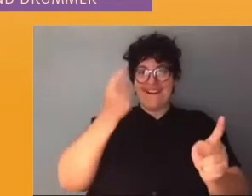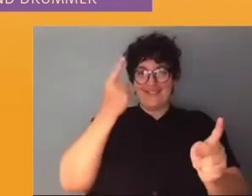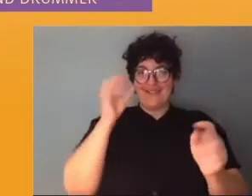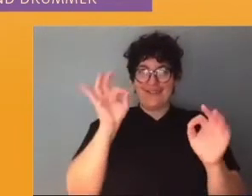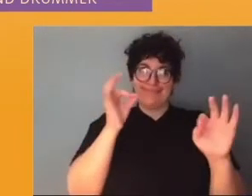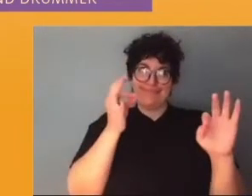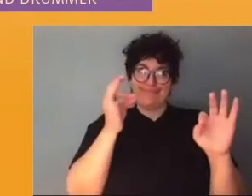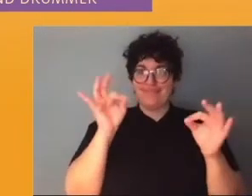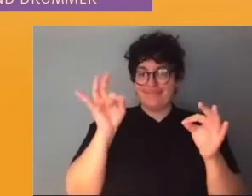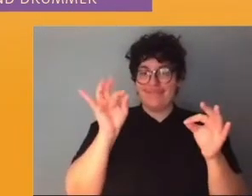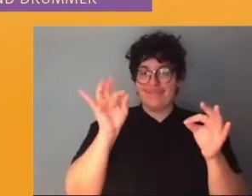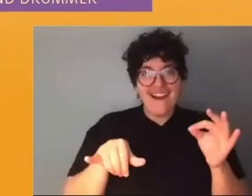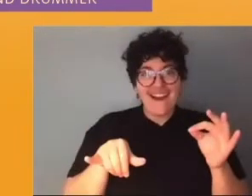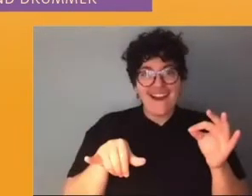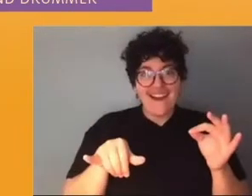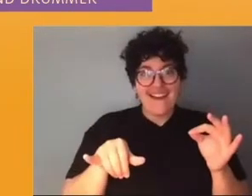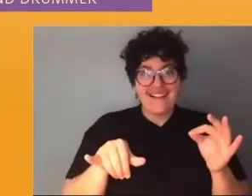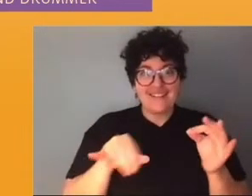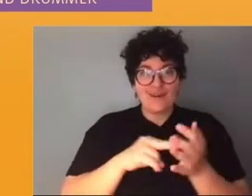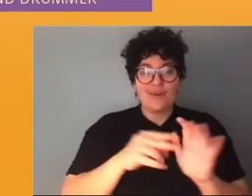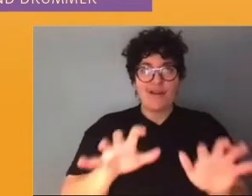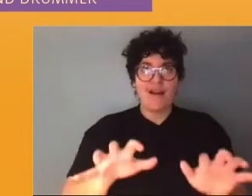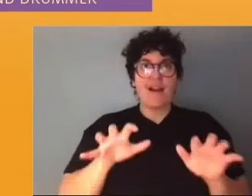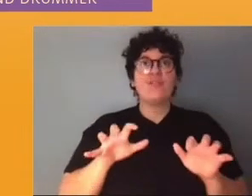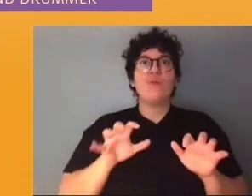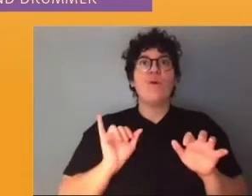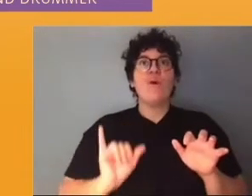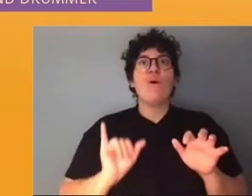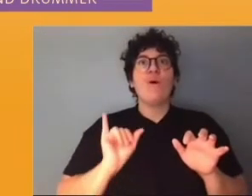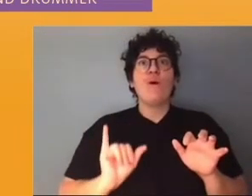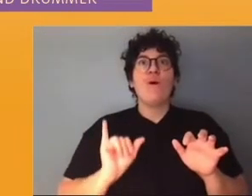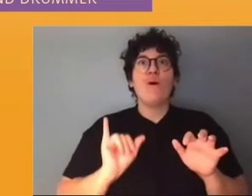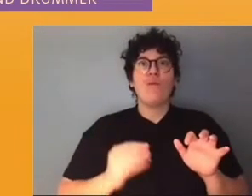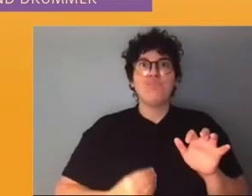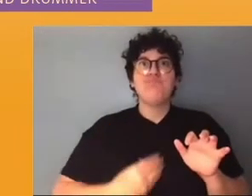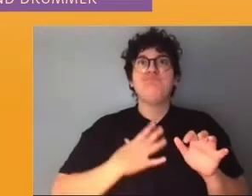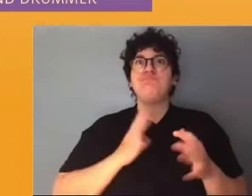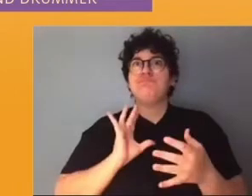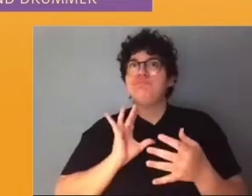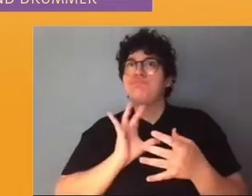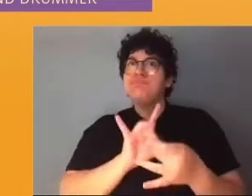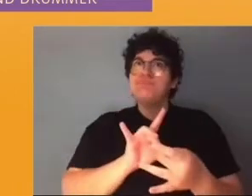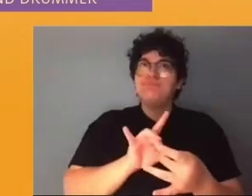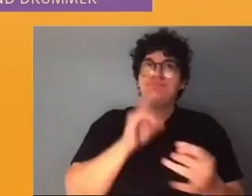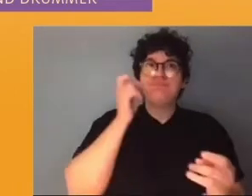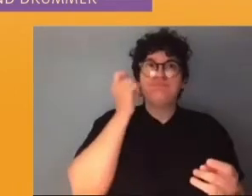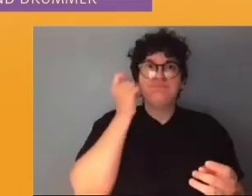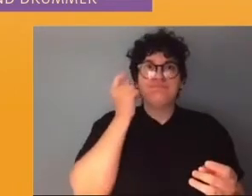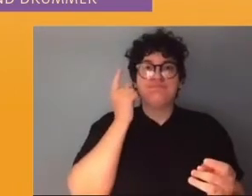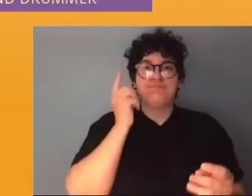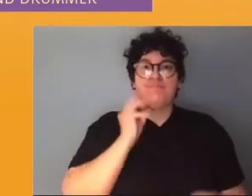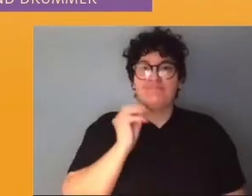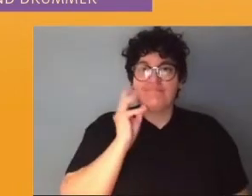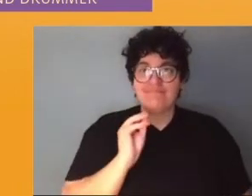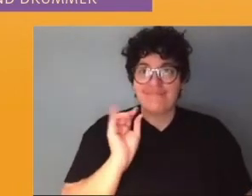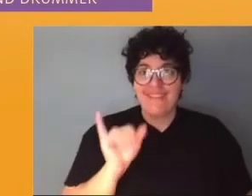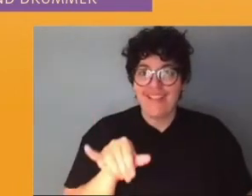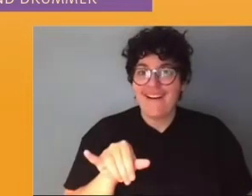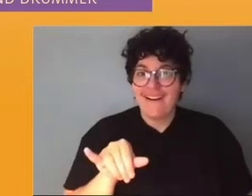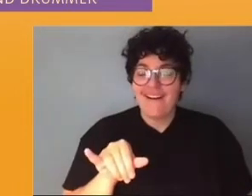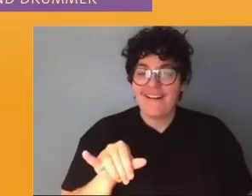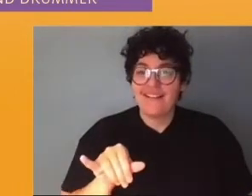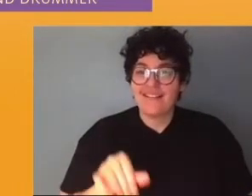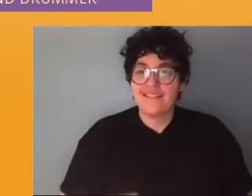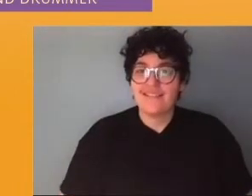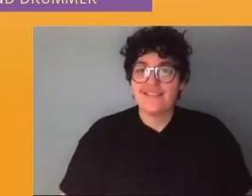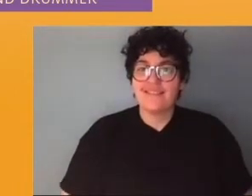universalmente que realmente pueden inspirar al público a que tenga una experiencia con el baile